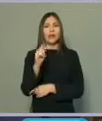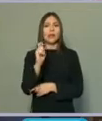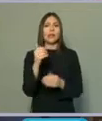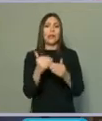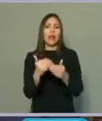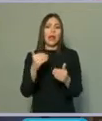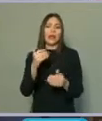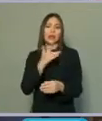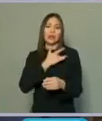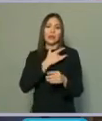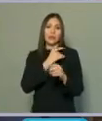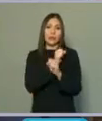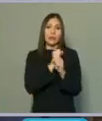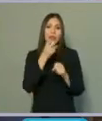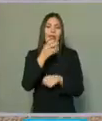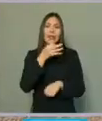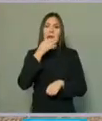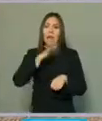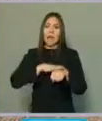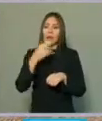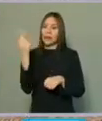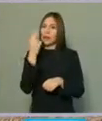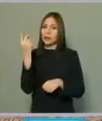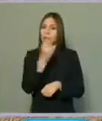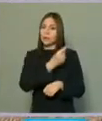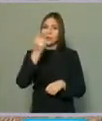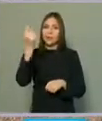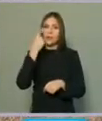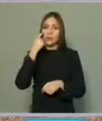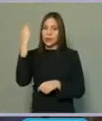ahí ya es una alerta de que se tiene que comenzar a